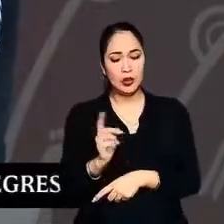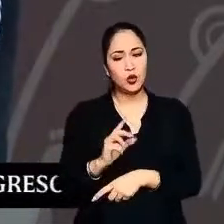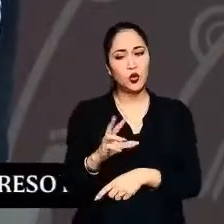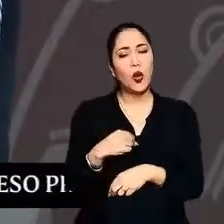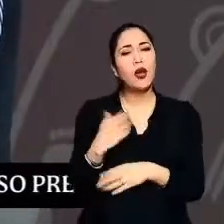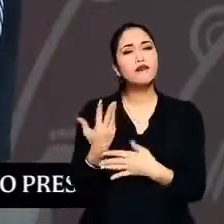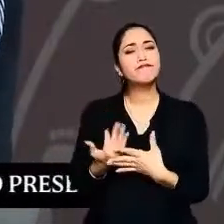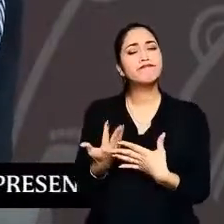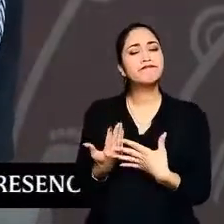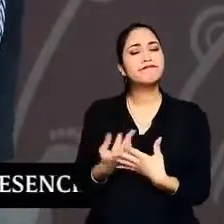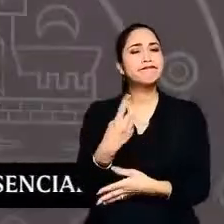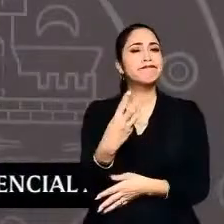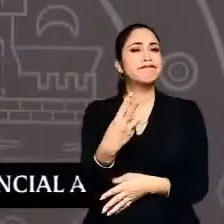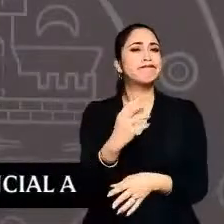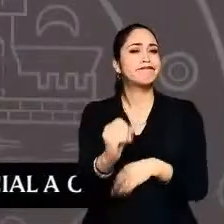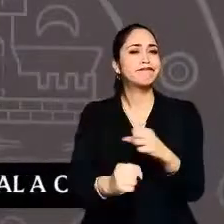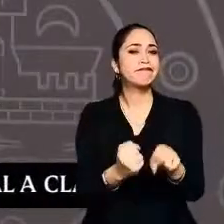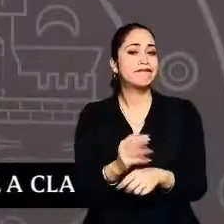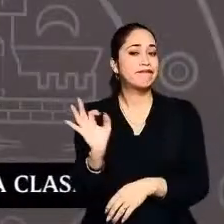Sí, es que no había terminado, Karen.